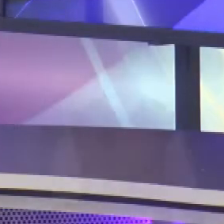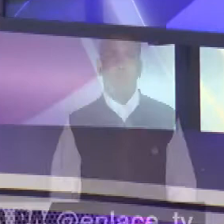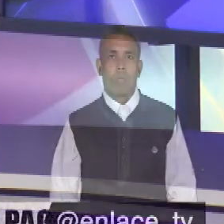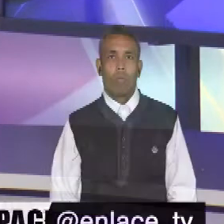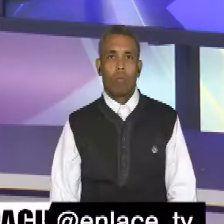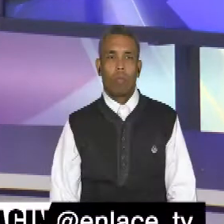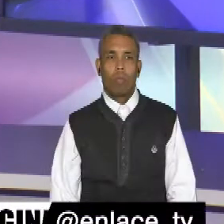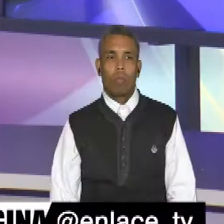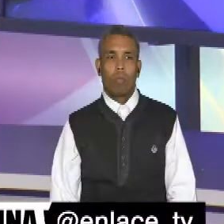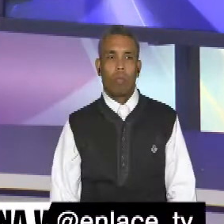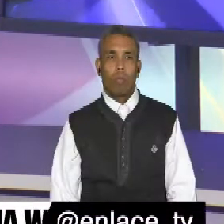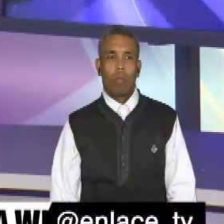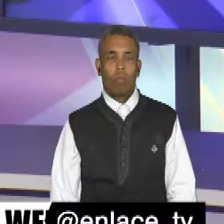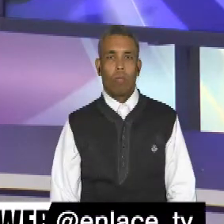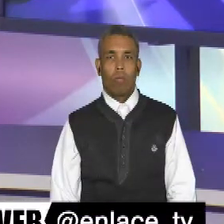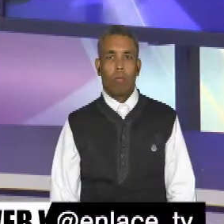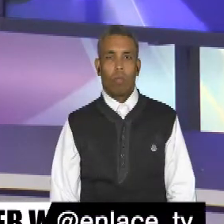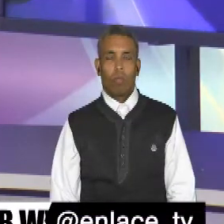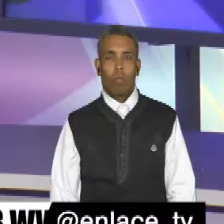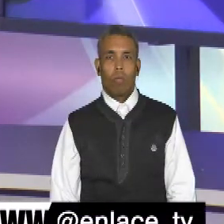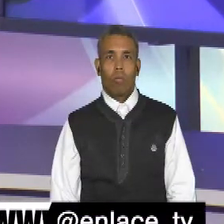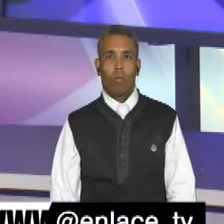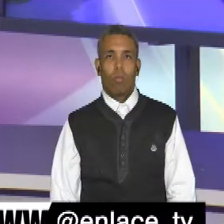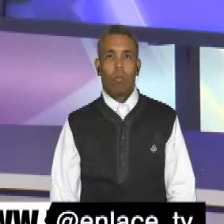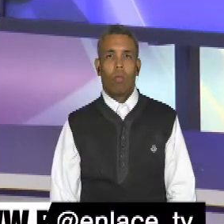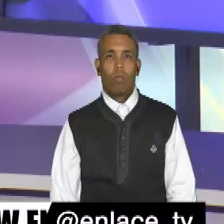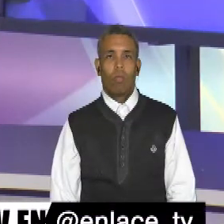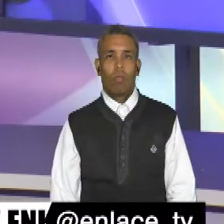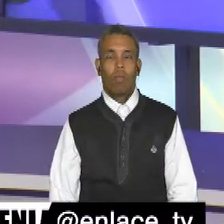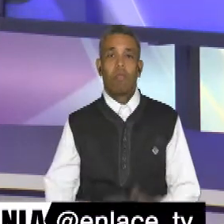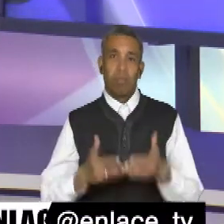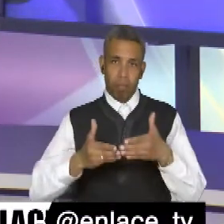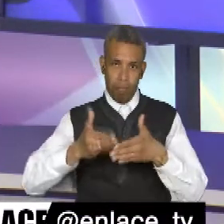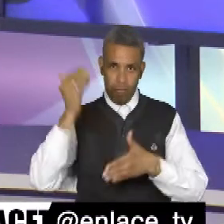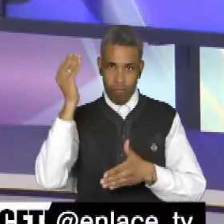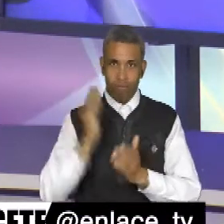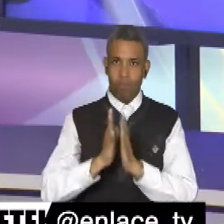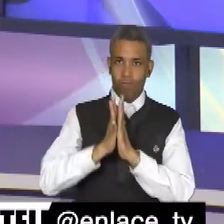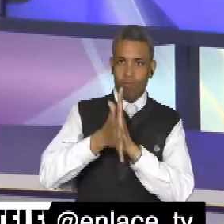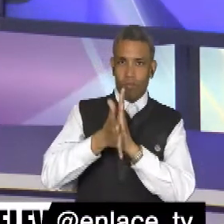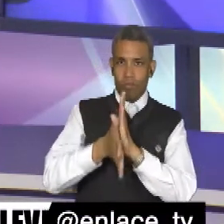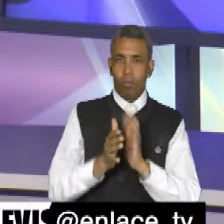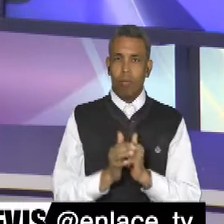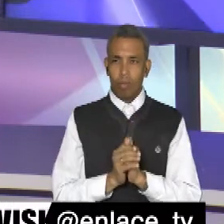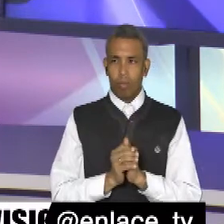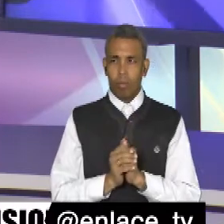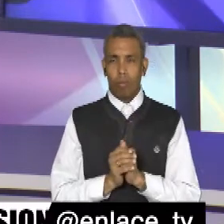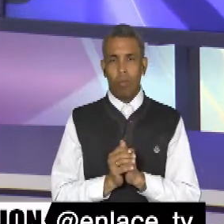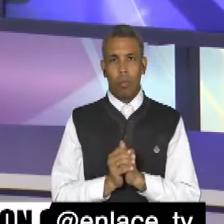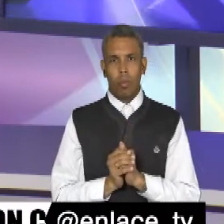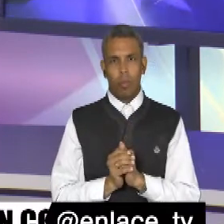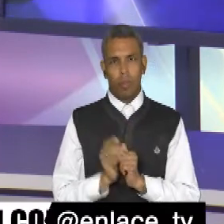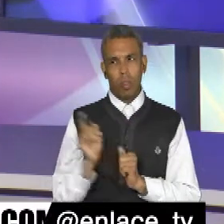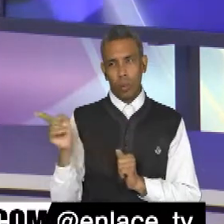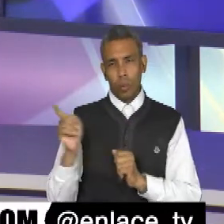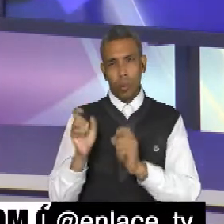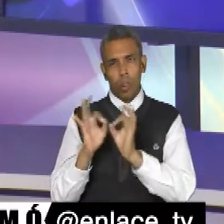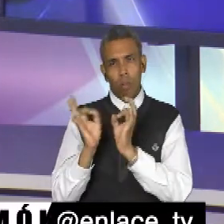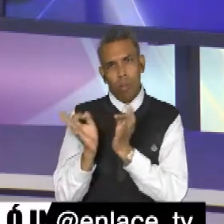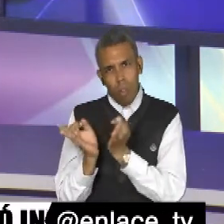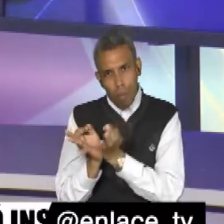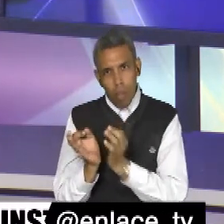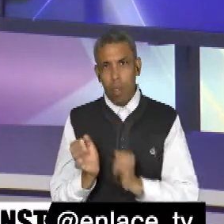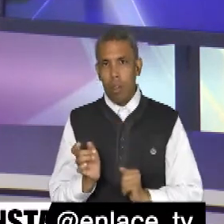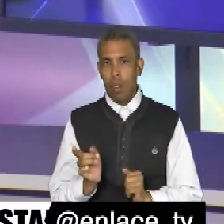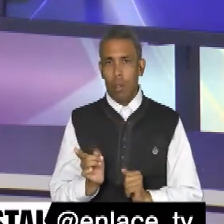Así es, empezamos con lo que usted quiere ver. Enlace Noticias habló en exclusiva con la familia que fue desplazada por un grupo delincuencial